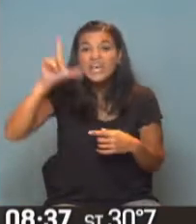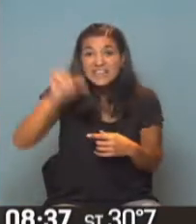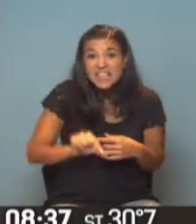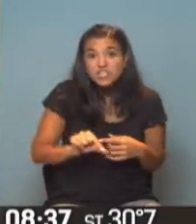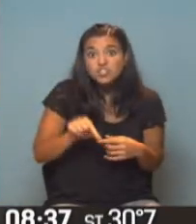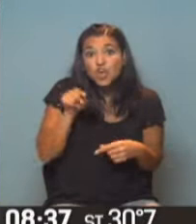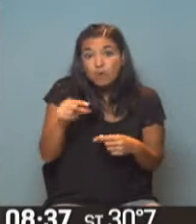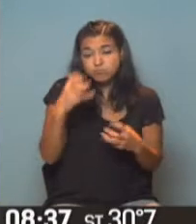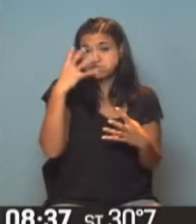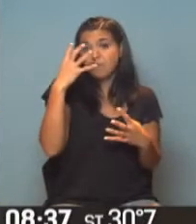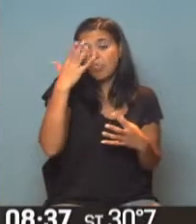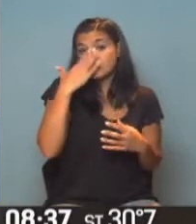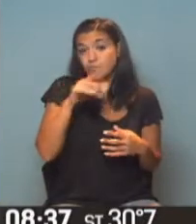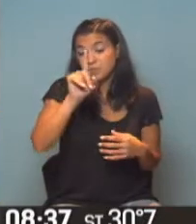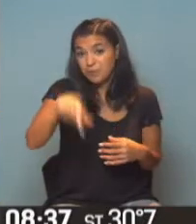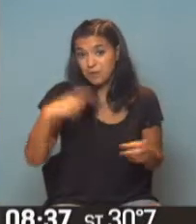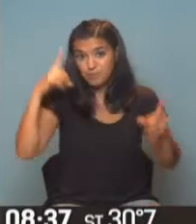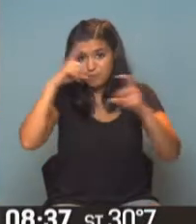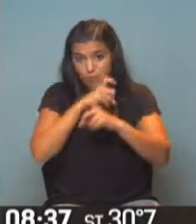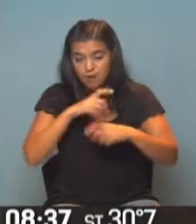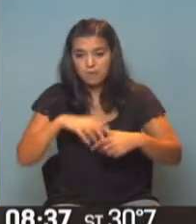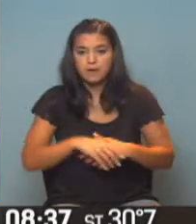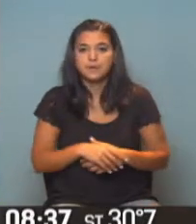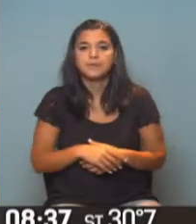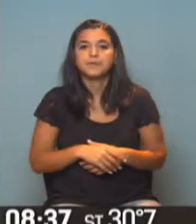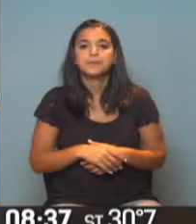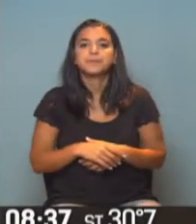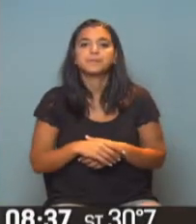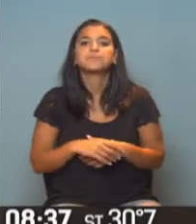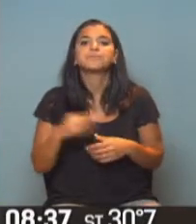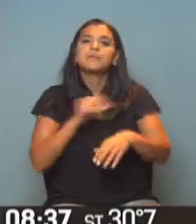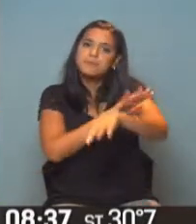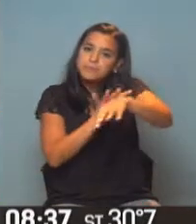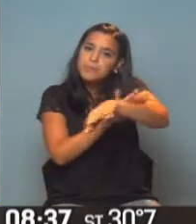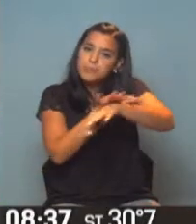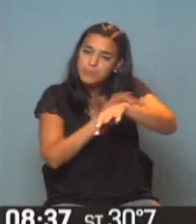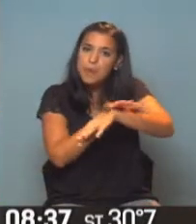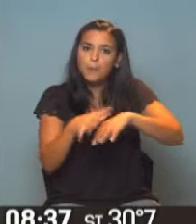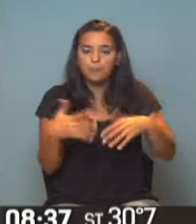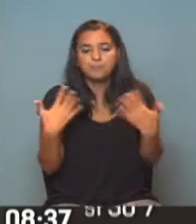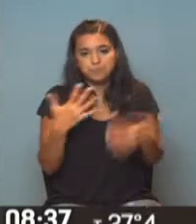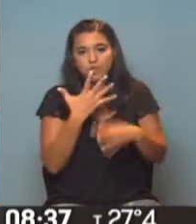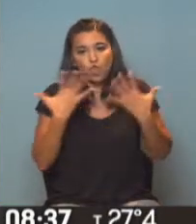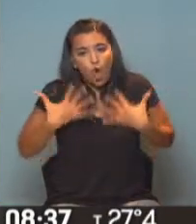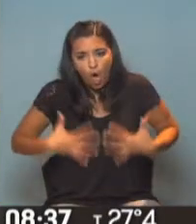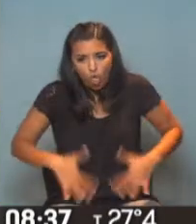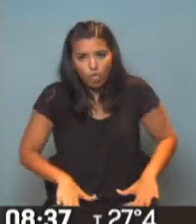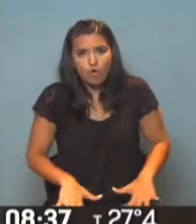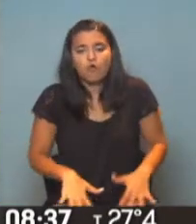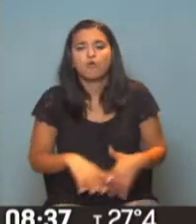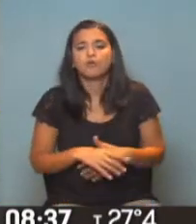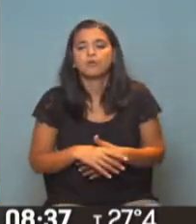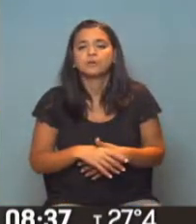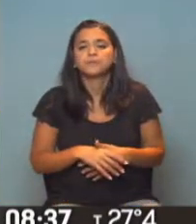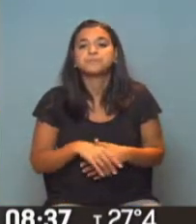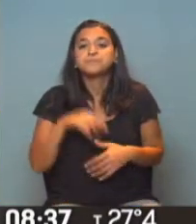daño clara severo después aplicar una cantidad generosa en todo el cuerpo y